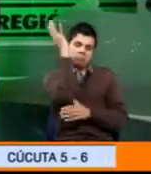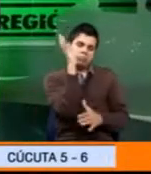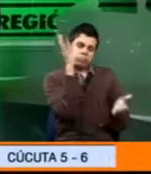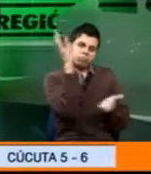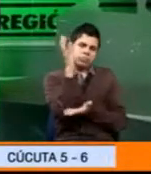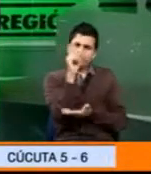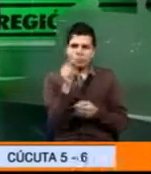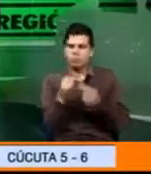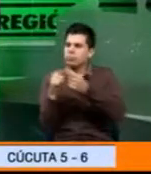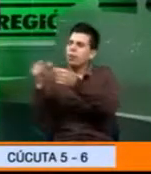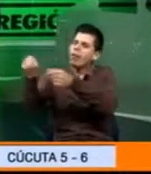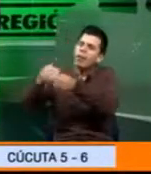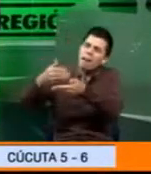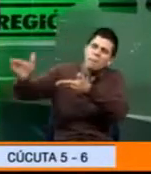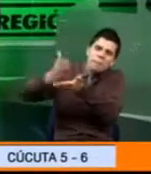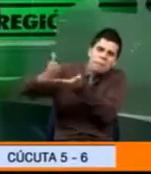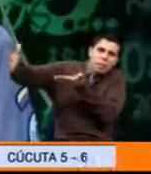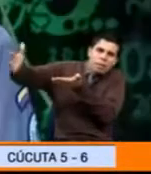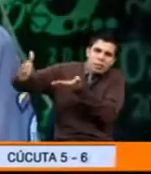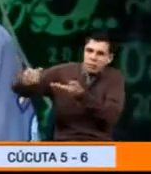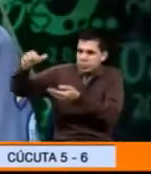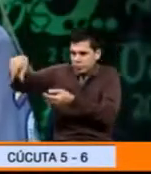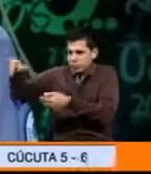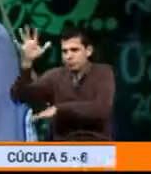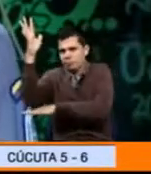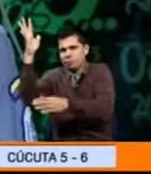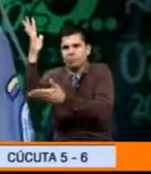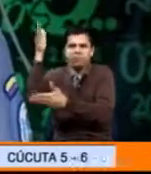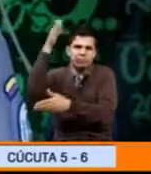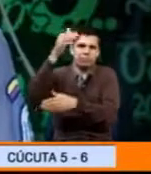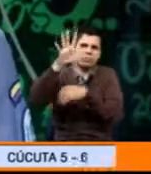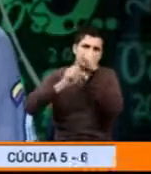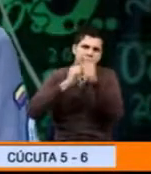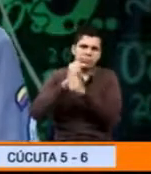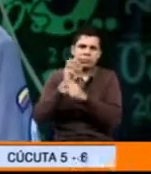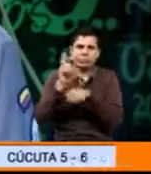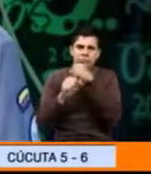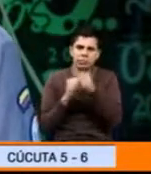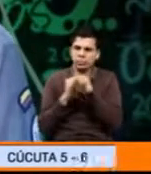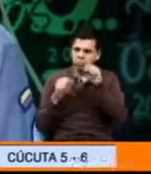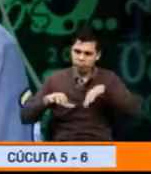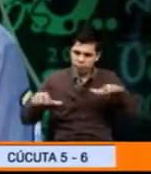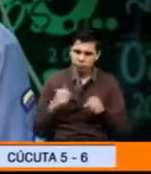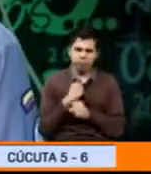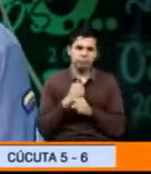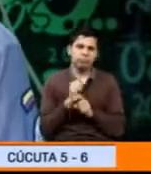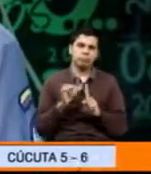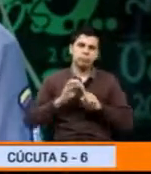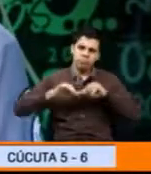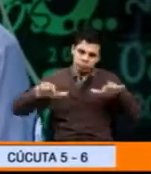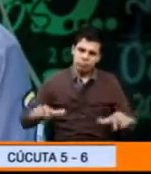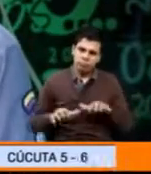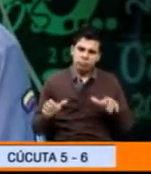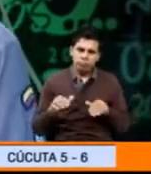de rápido aprovechamiento, que en 5, 7 u 8 años podamos explotar y atiendan las necesidades del